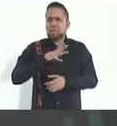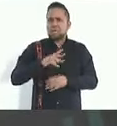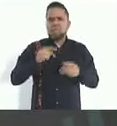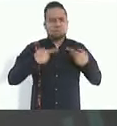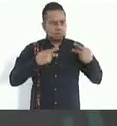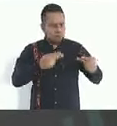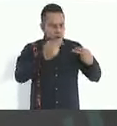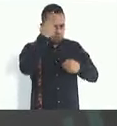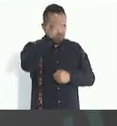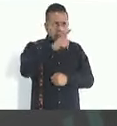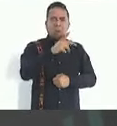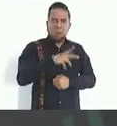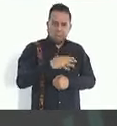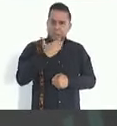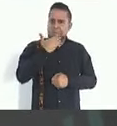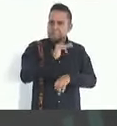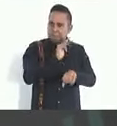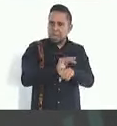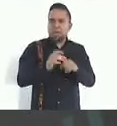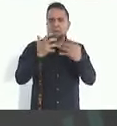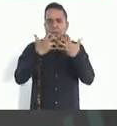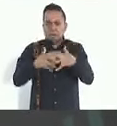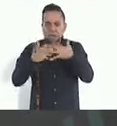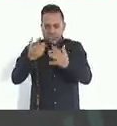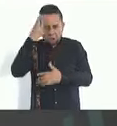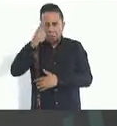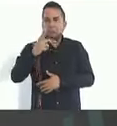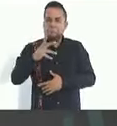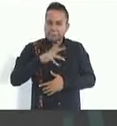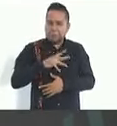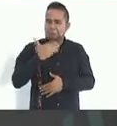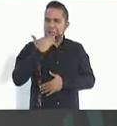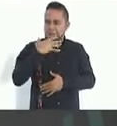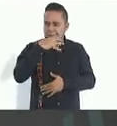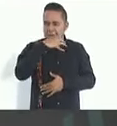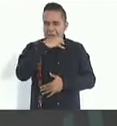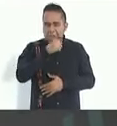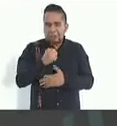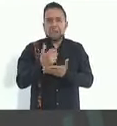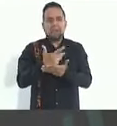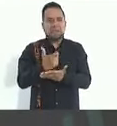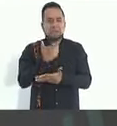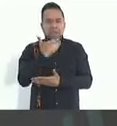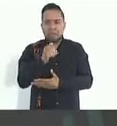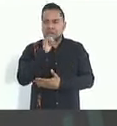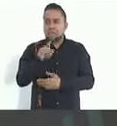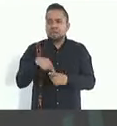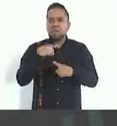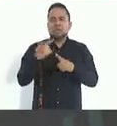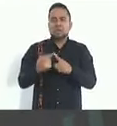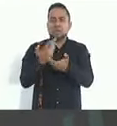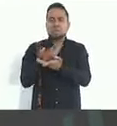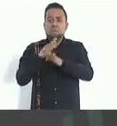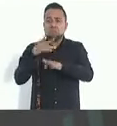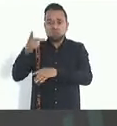bien al empresario. Y resulta que también le va bien a los